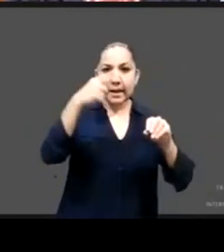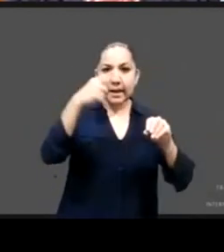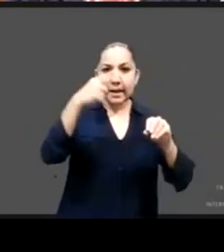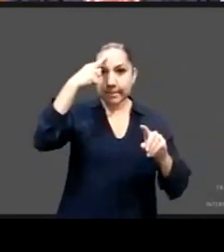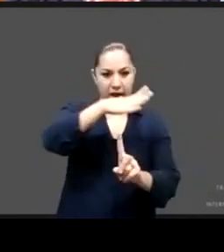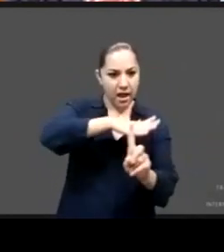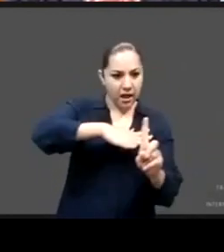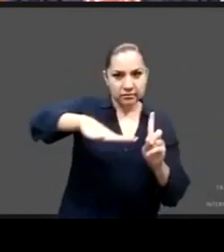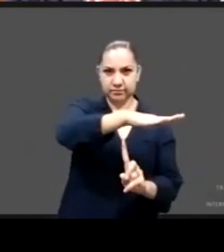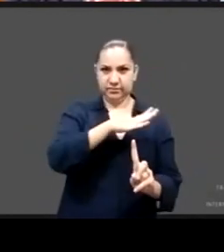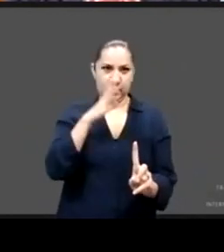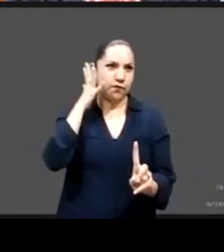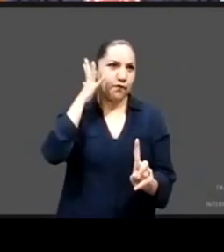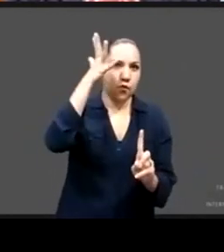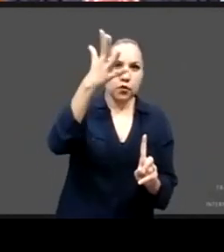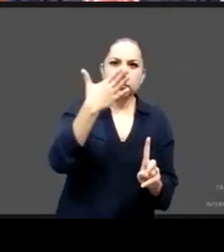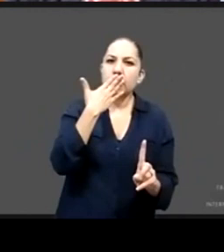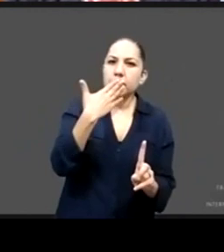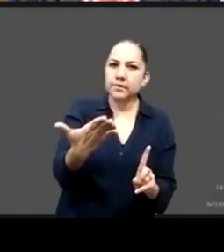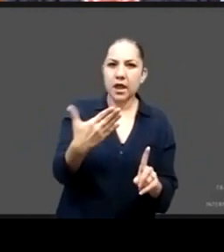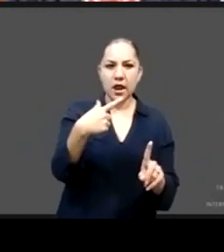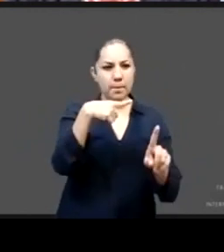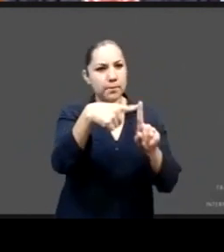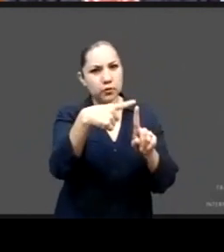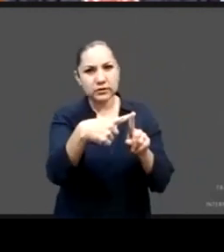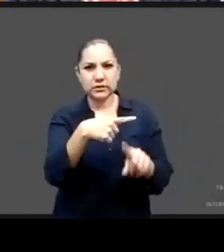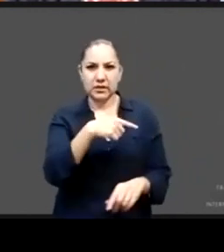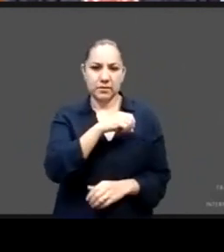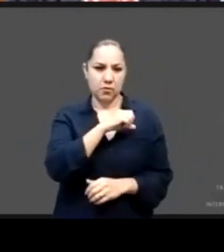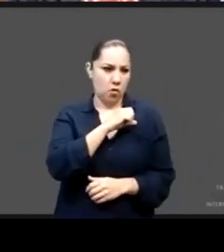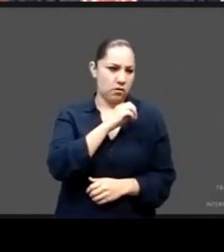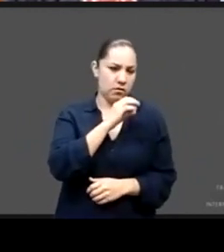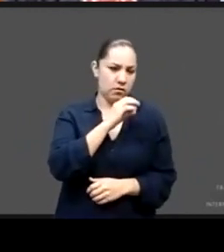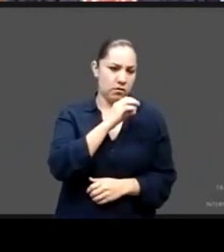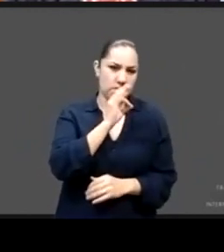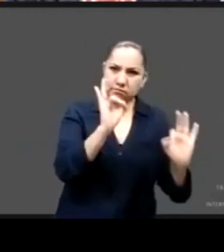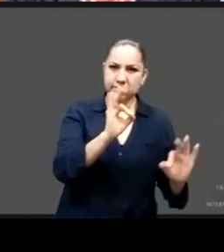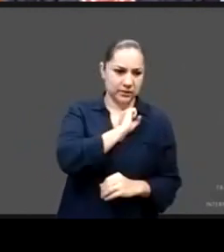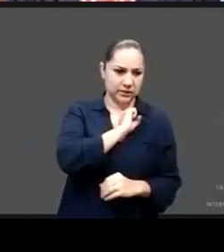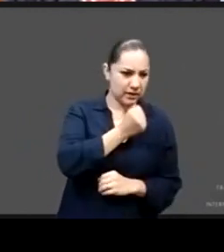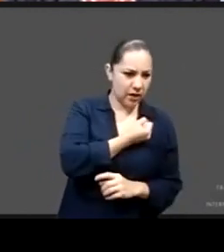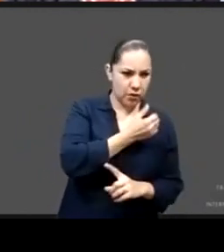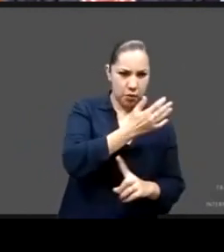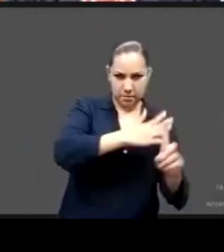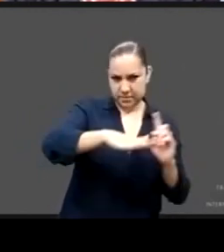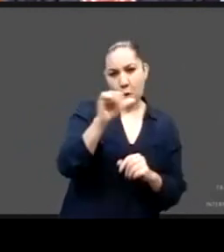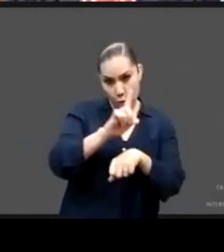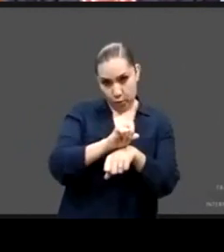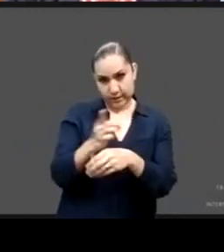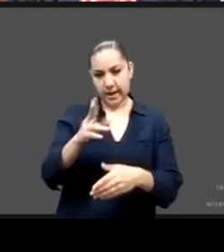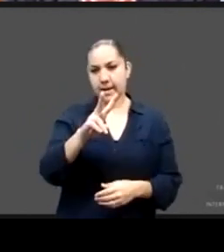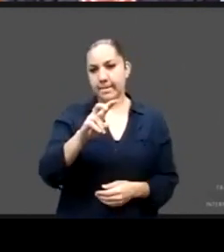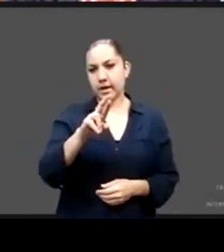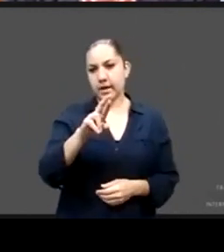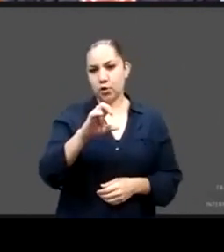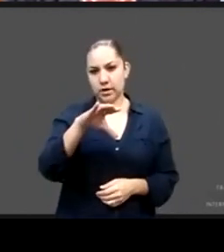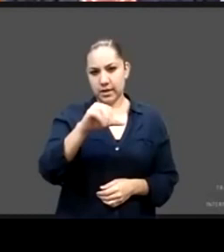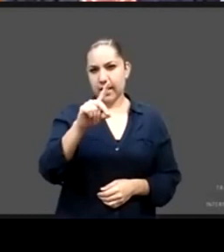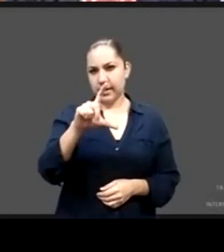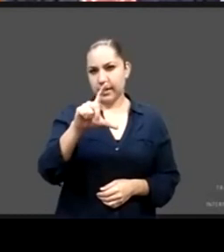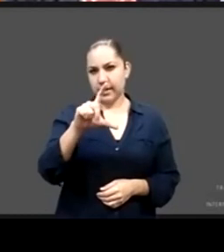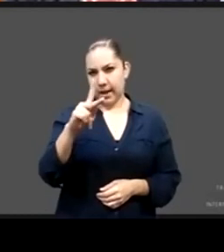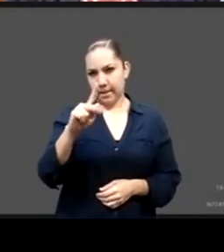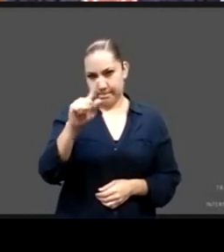adolescentes y con jóvenes. Nos acompañan Verónica de la Paz Subillaga, nos acompañan Oscar